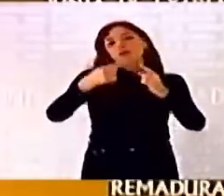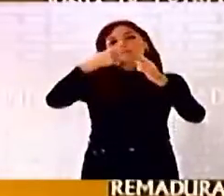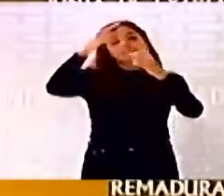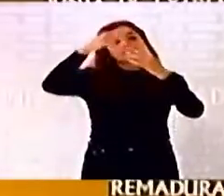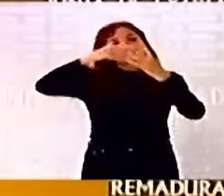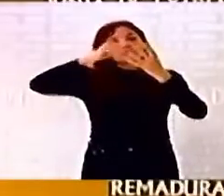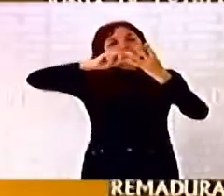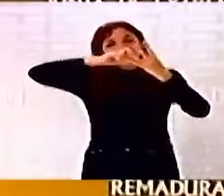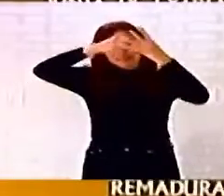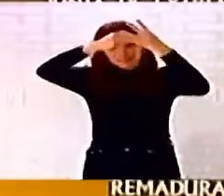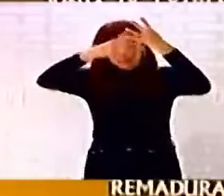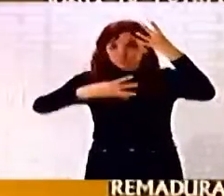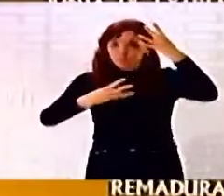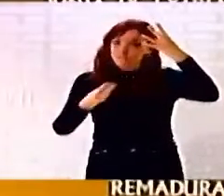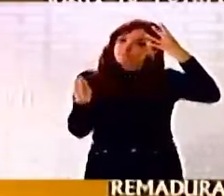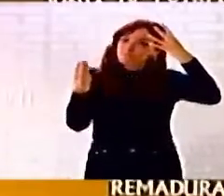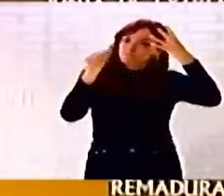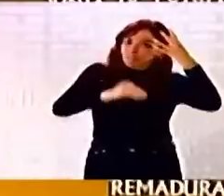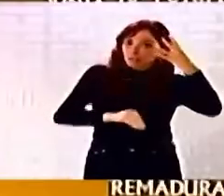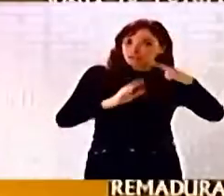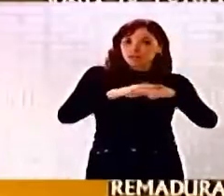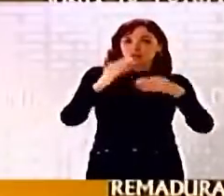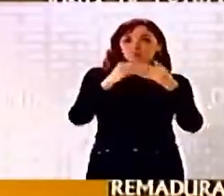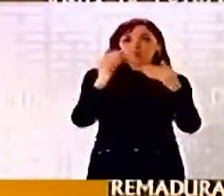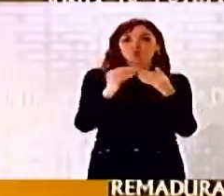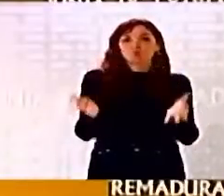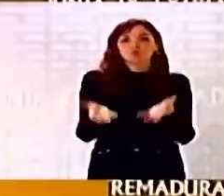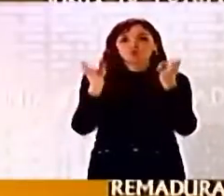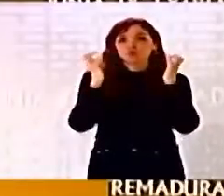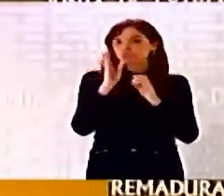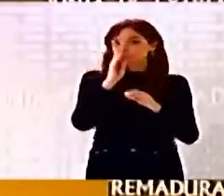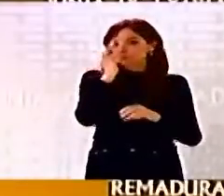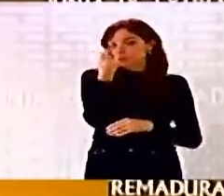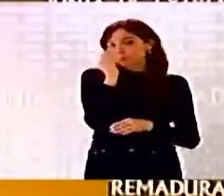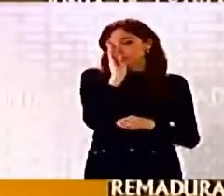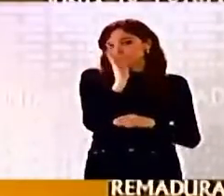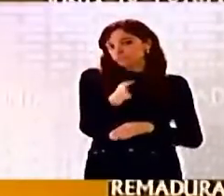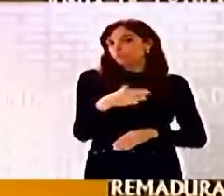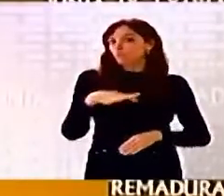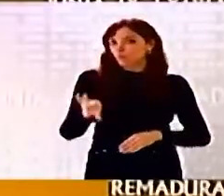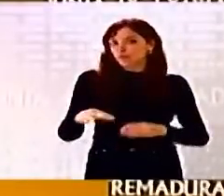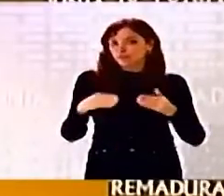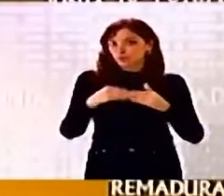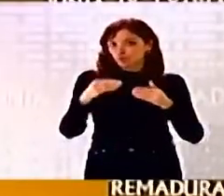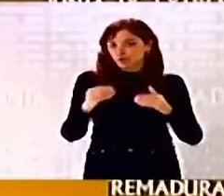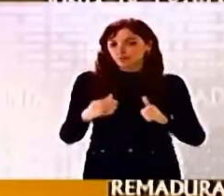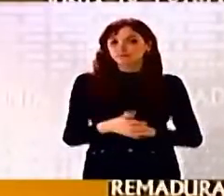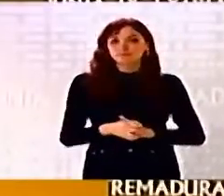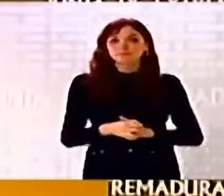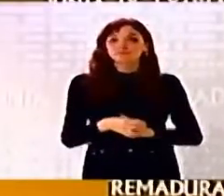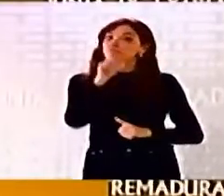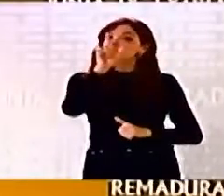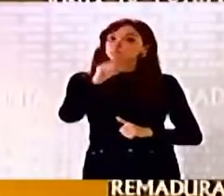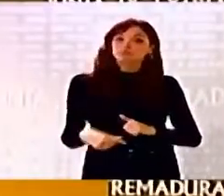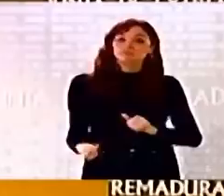ser beneficiarios de las cuantías económicas e